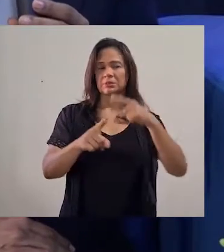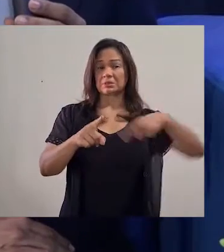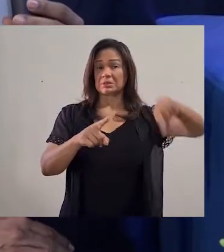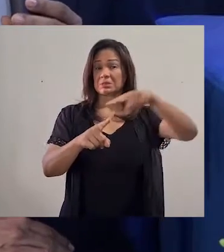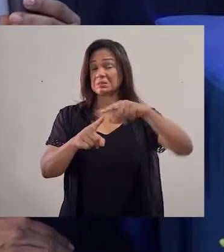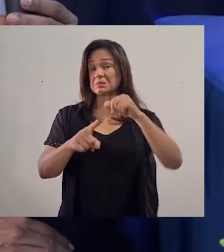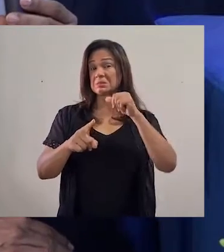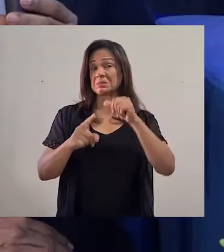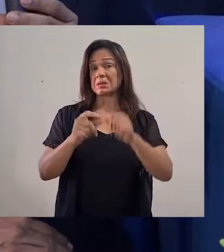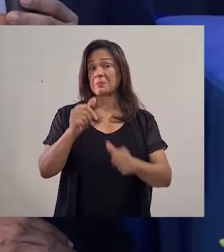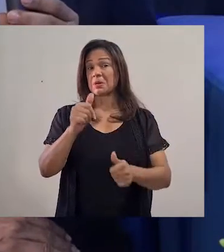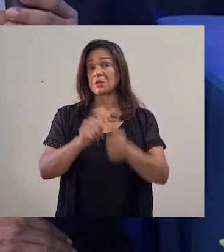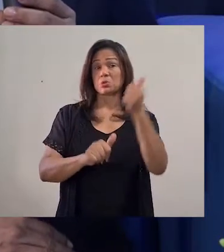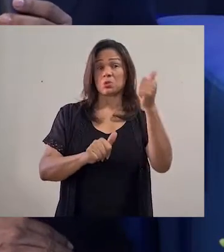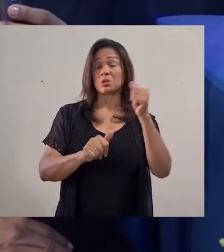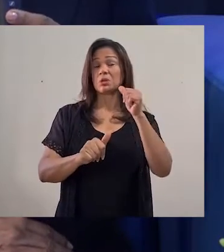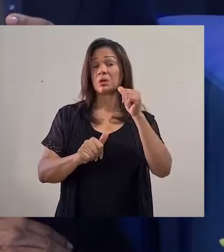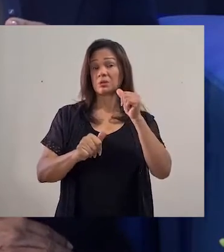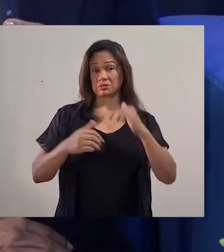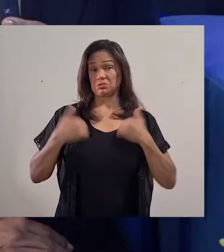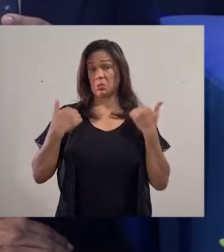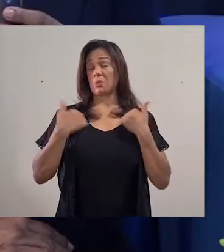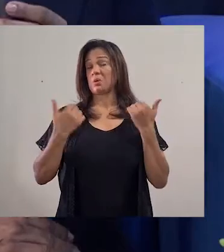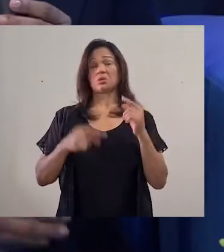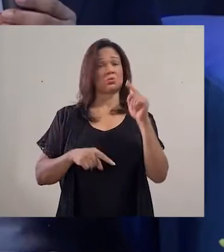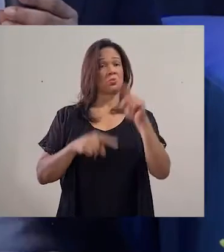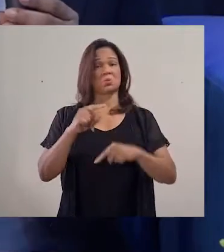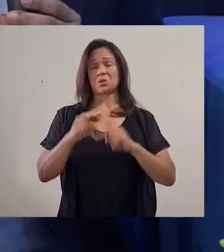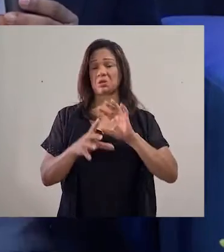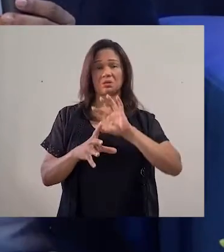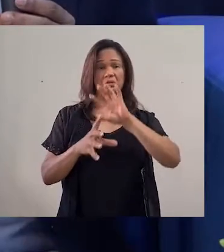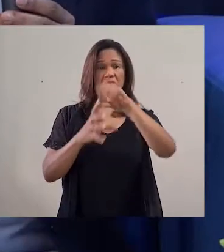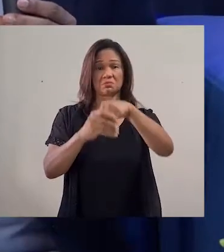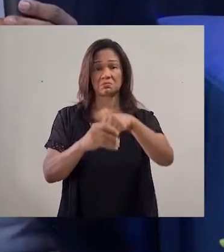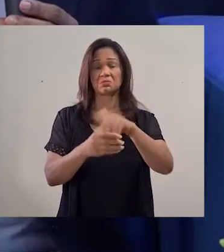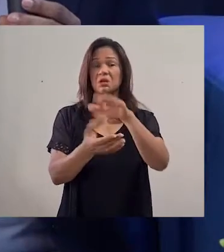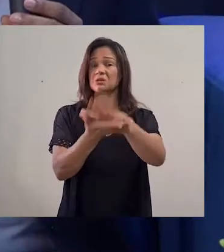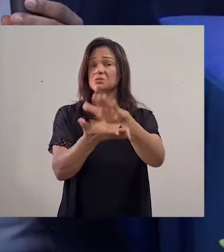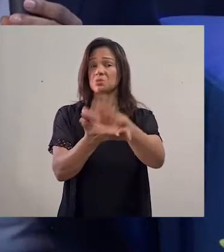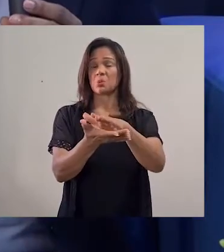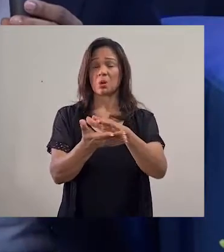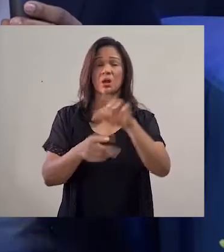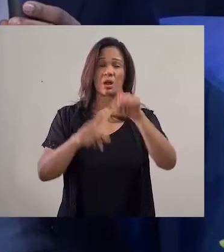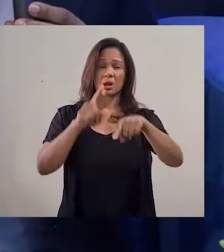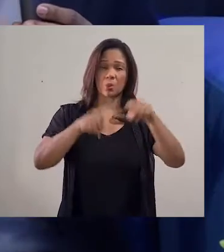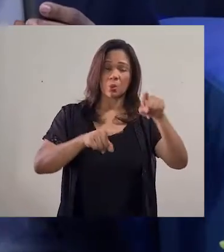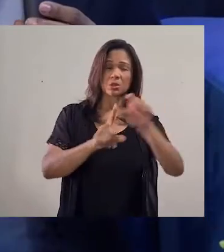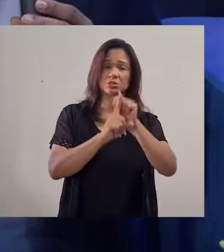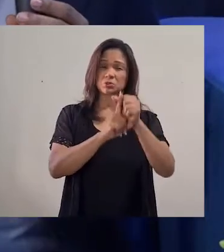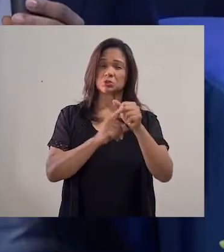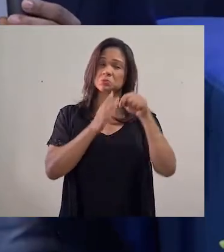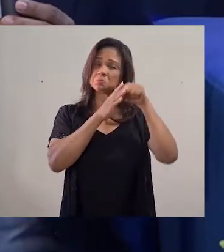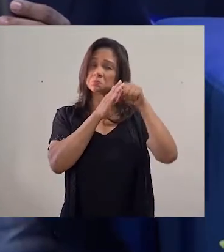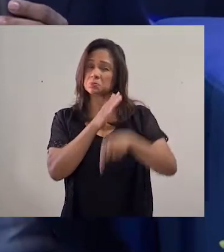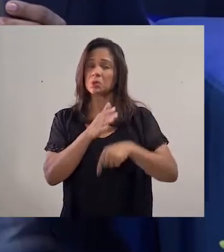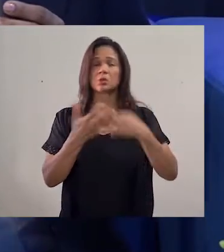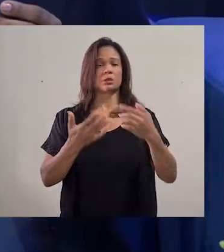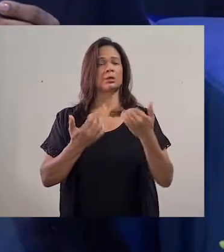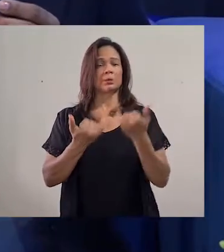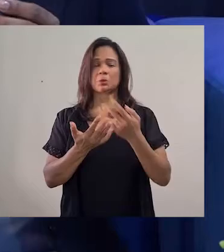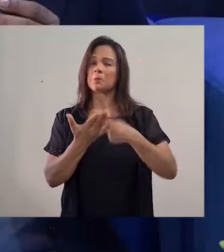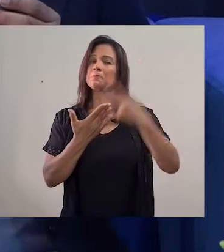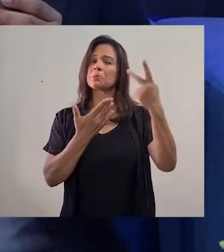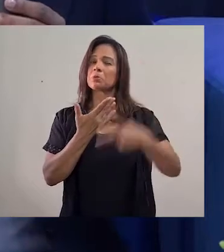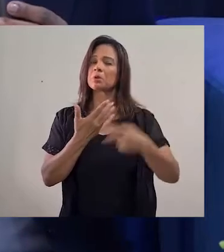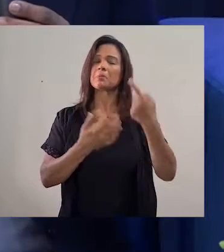la mayoría de esos jóvenes, sobre todo los que son de autismo severo, no pueden ir a la escuela. Y por eso tenemos algunas estrategias que